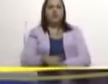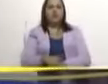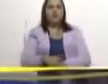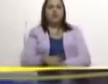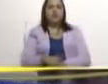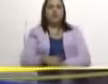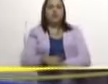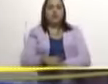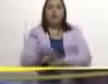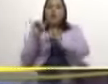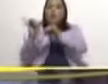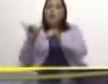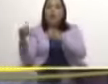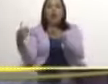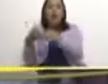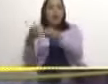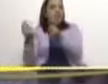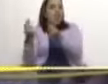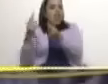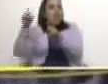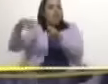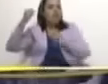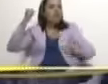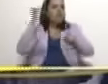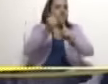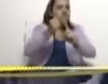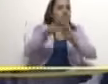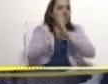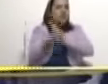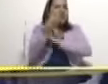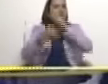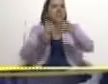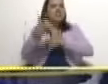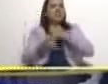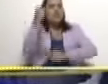quienes apuñalearon y traicionaron el proyecto original de Bolívar,